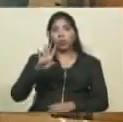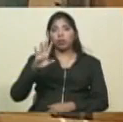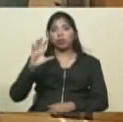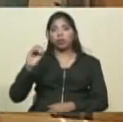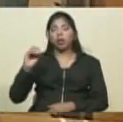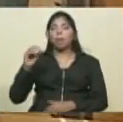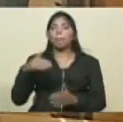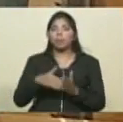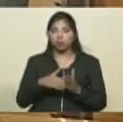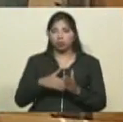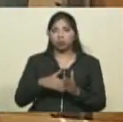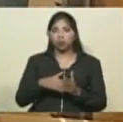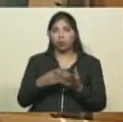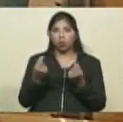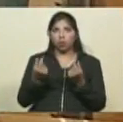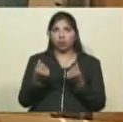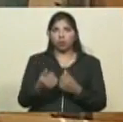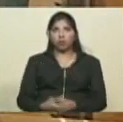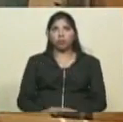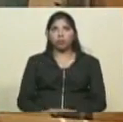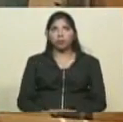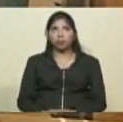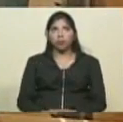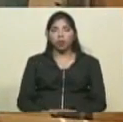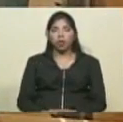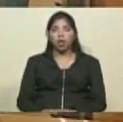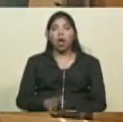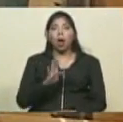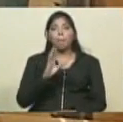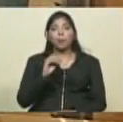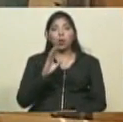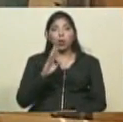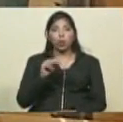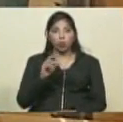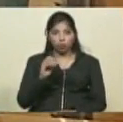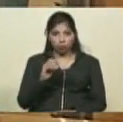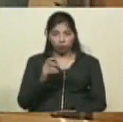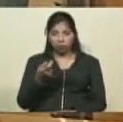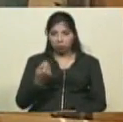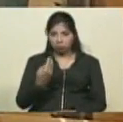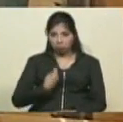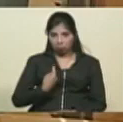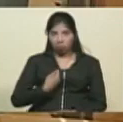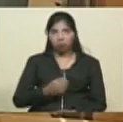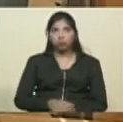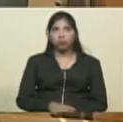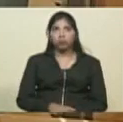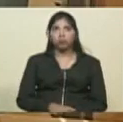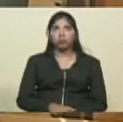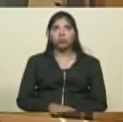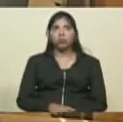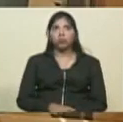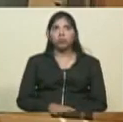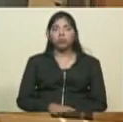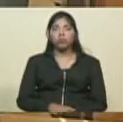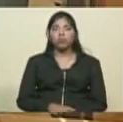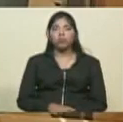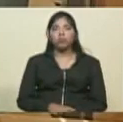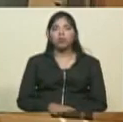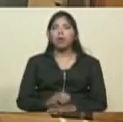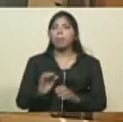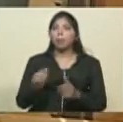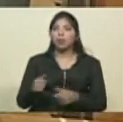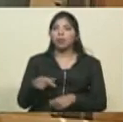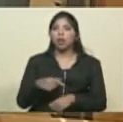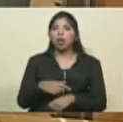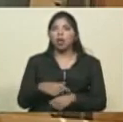bolívares. La activación de un bono de 250.000 bolívares para el inicio del año escolar, que beneficiará a 3